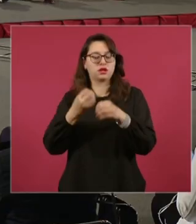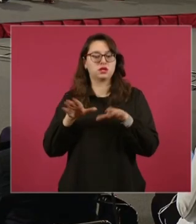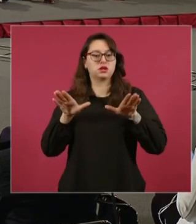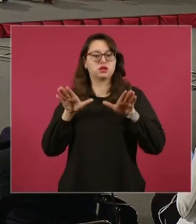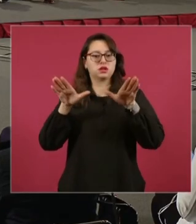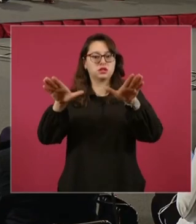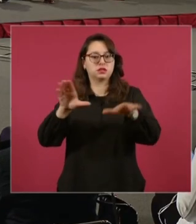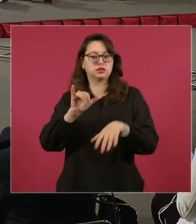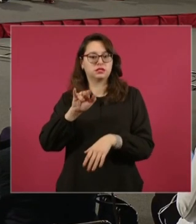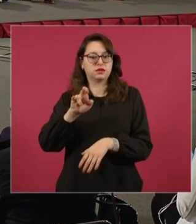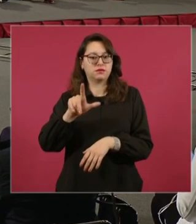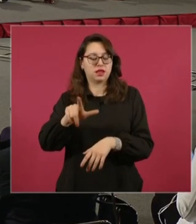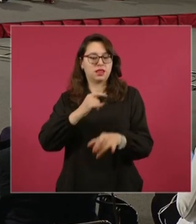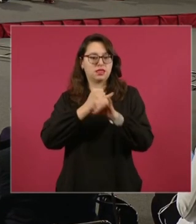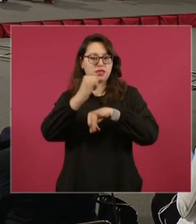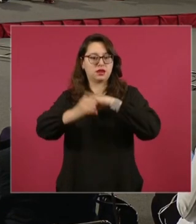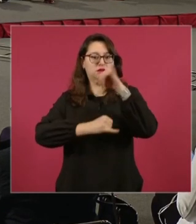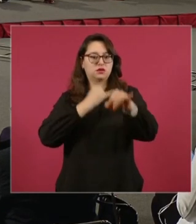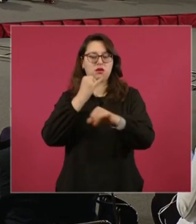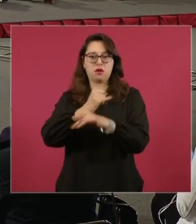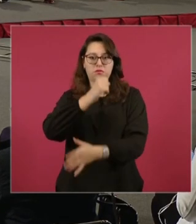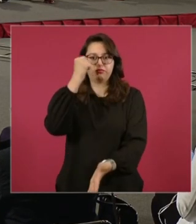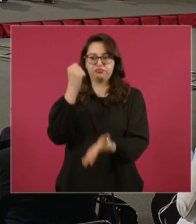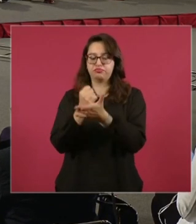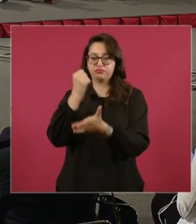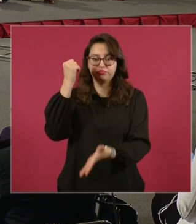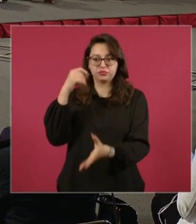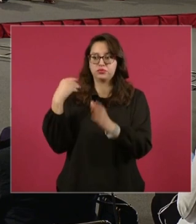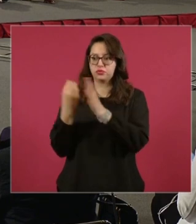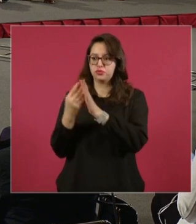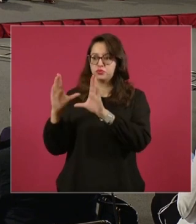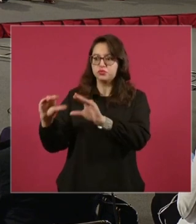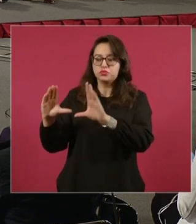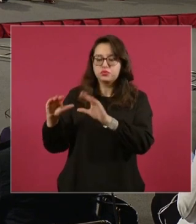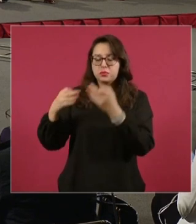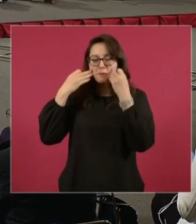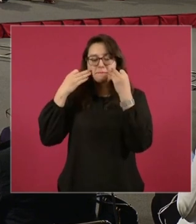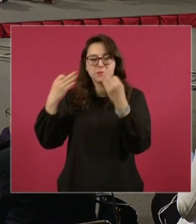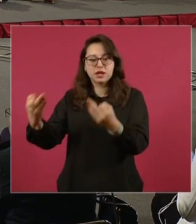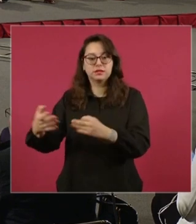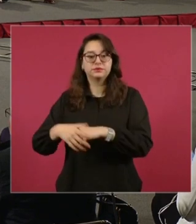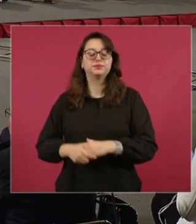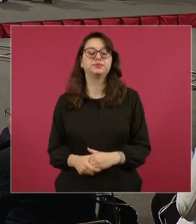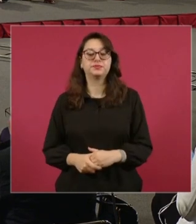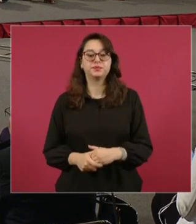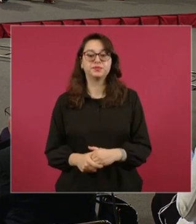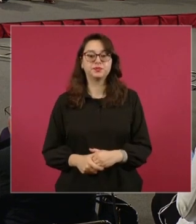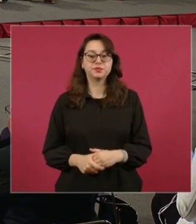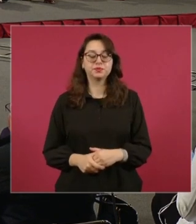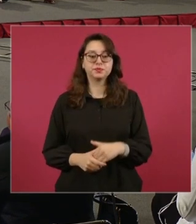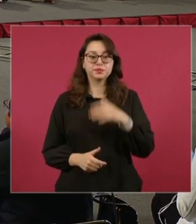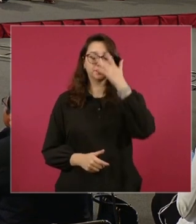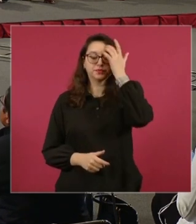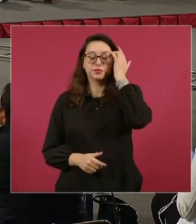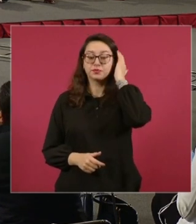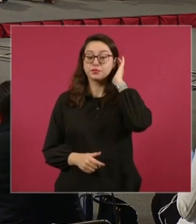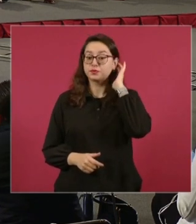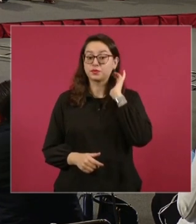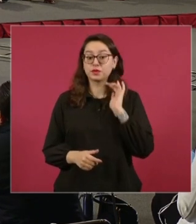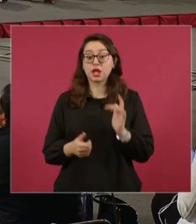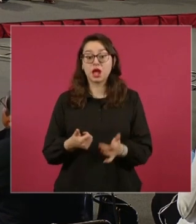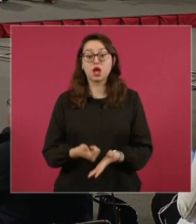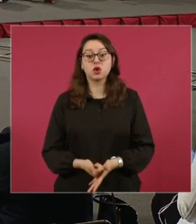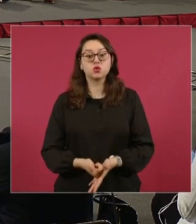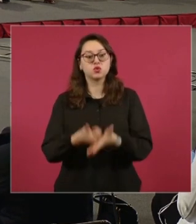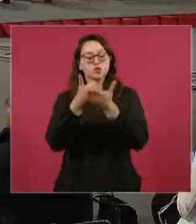Aviación Civil Internacional. La siguiente, por favor. Lo anterior permitirá que